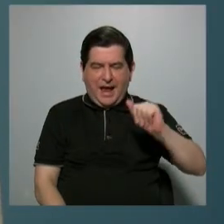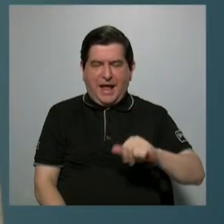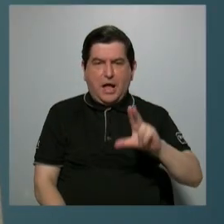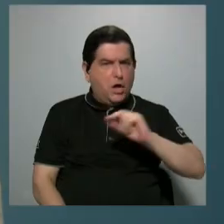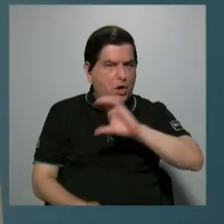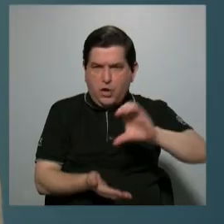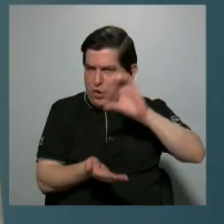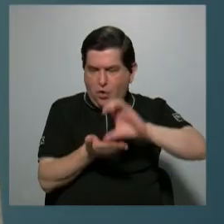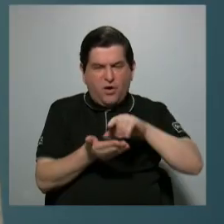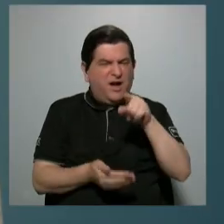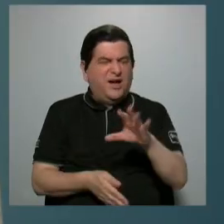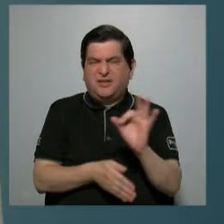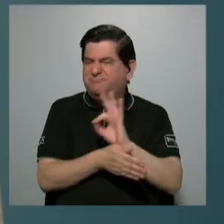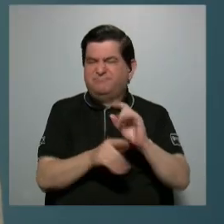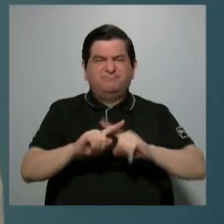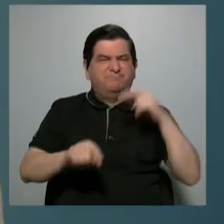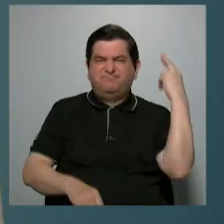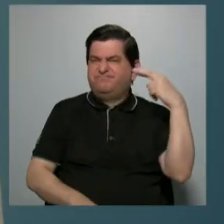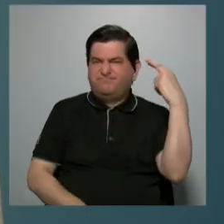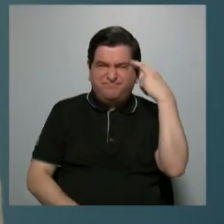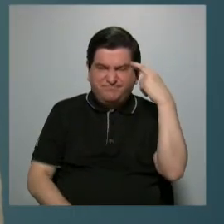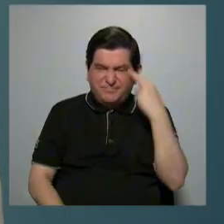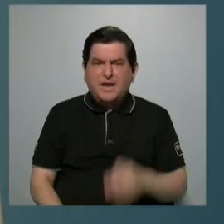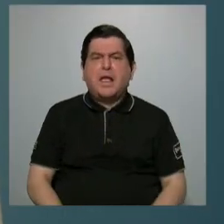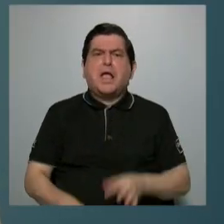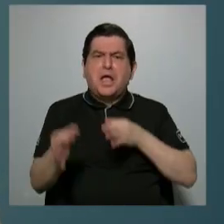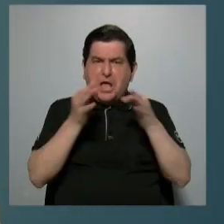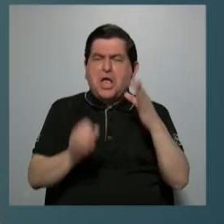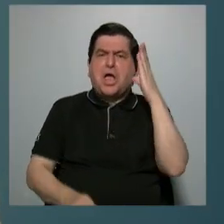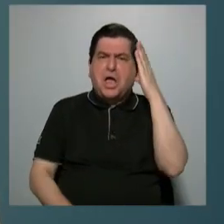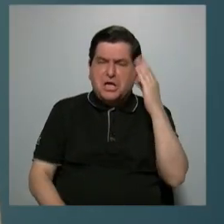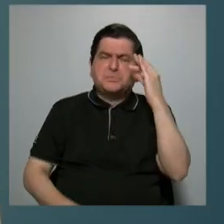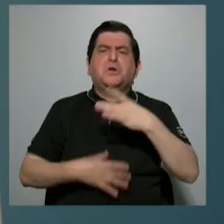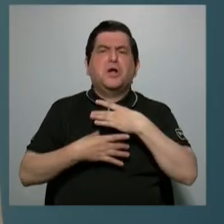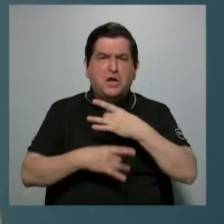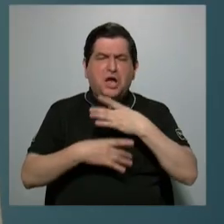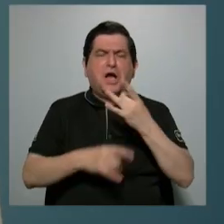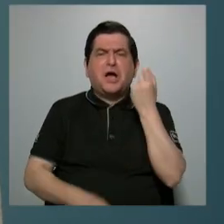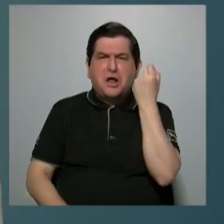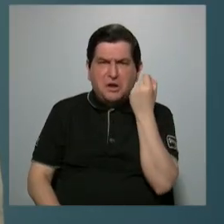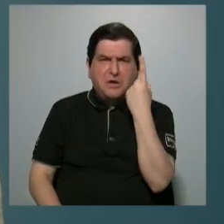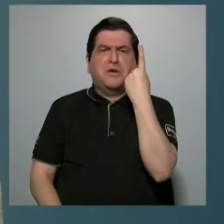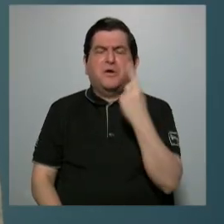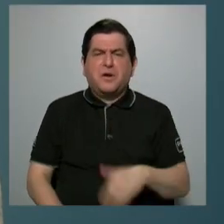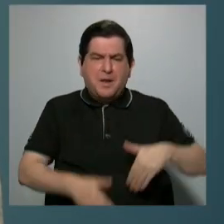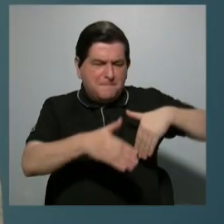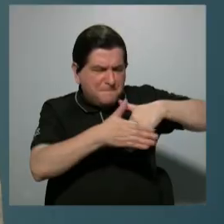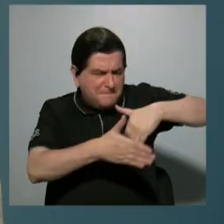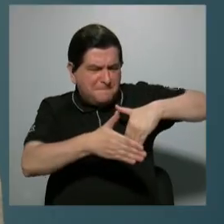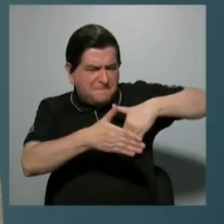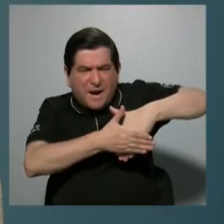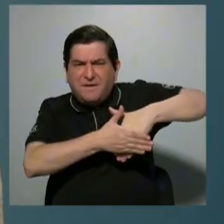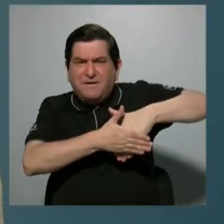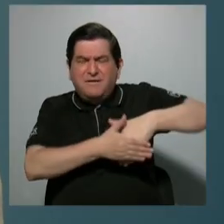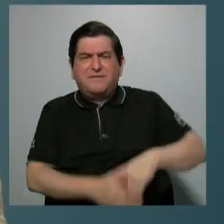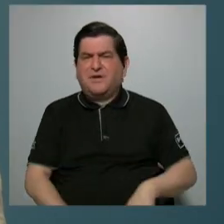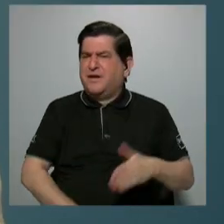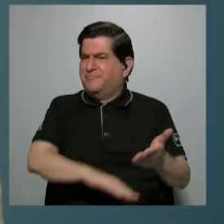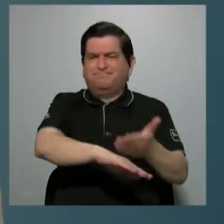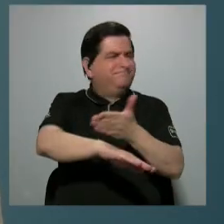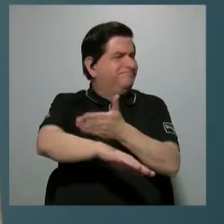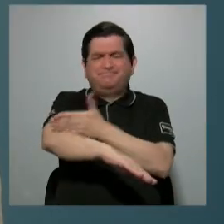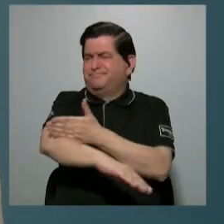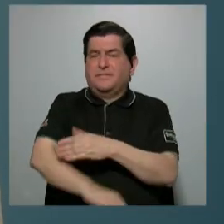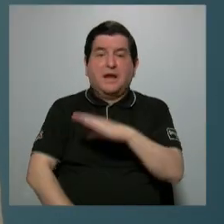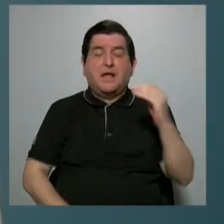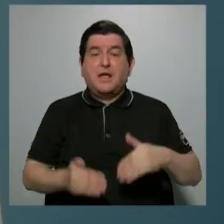No funcionó por distintos motivos que nos contaron la experiencia. También es muy interesante entender qué fue lo que bloqueó la posibilidad de que caminara. Y